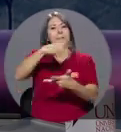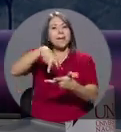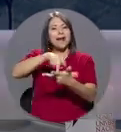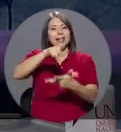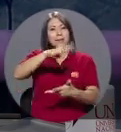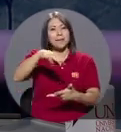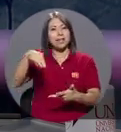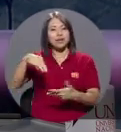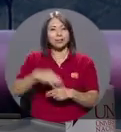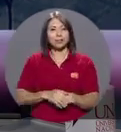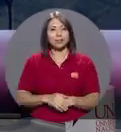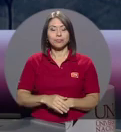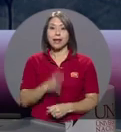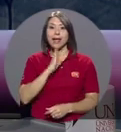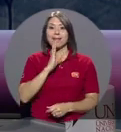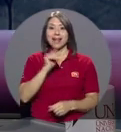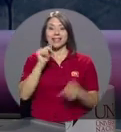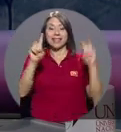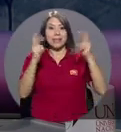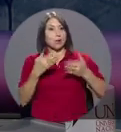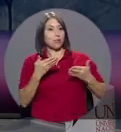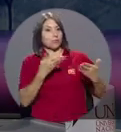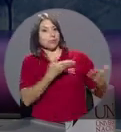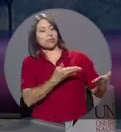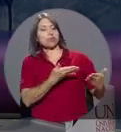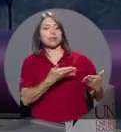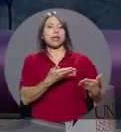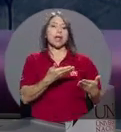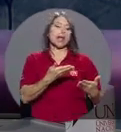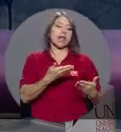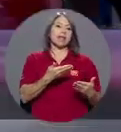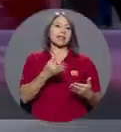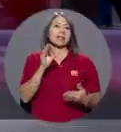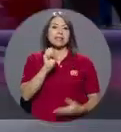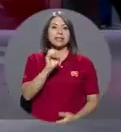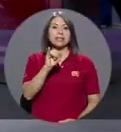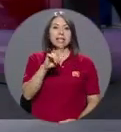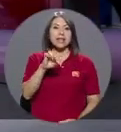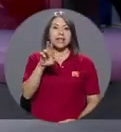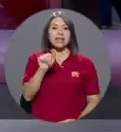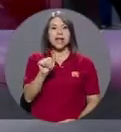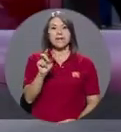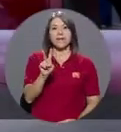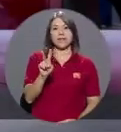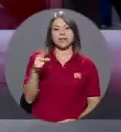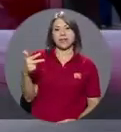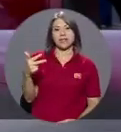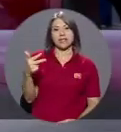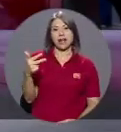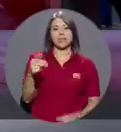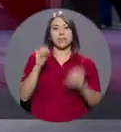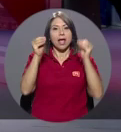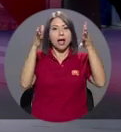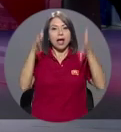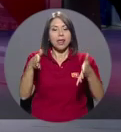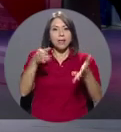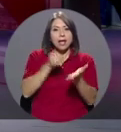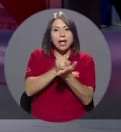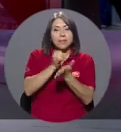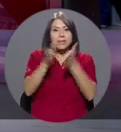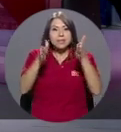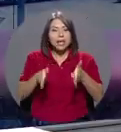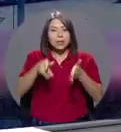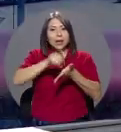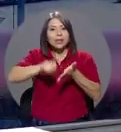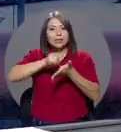el apoyo del Parque Marino. Para hablar sobre este tema nos acompañan en esta oportunidad Silvia Valverde Chavarría, quien es